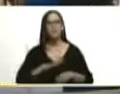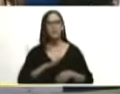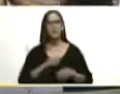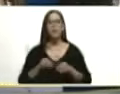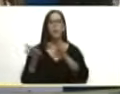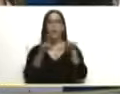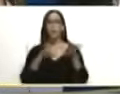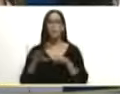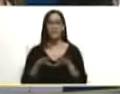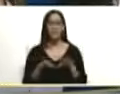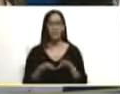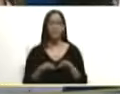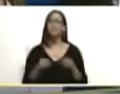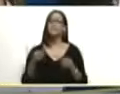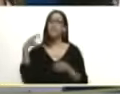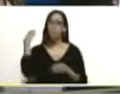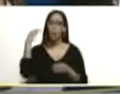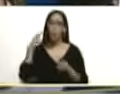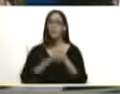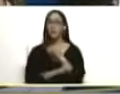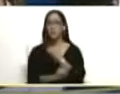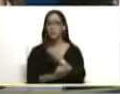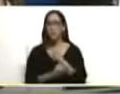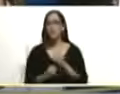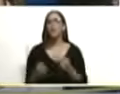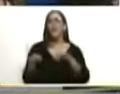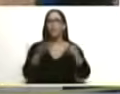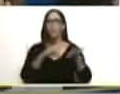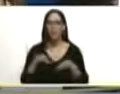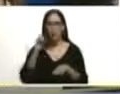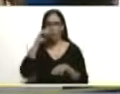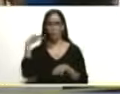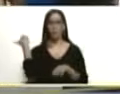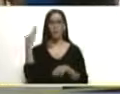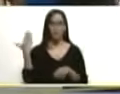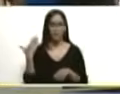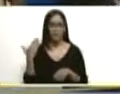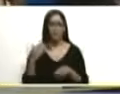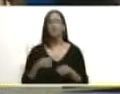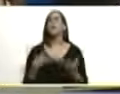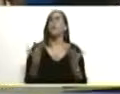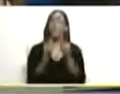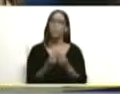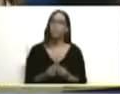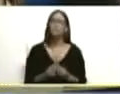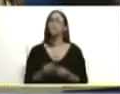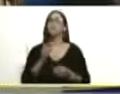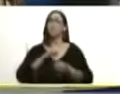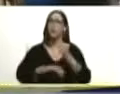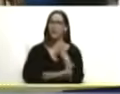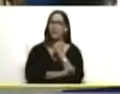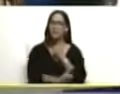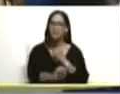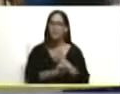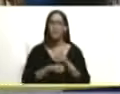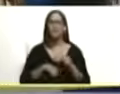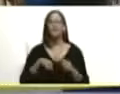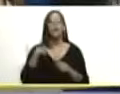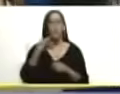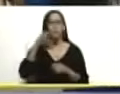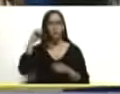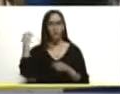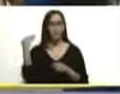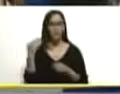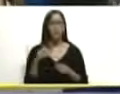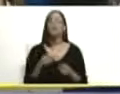de Santander desde Bogotá, con la conspiración de la oligarquía limeña, con la conspiración de la oligarquía quiteña, con